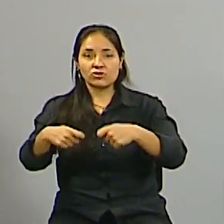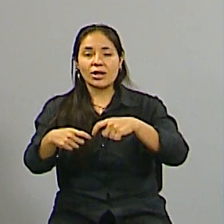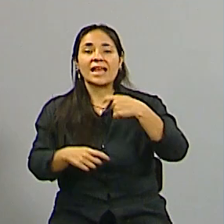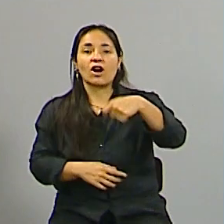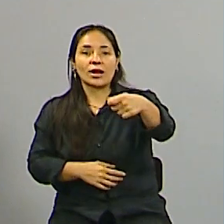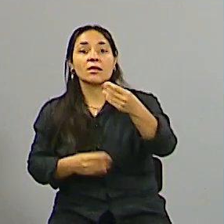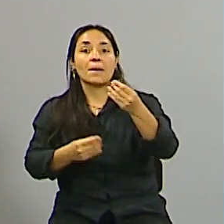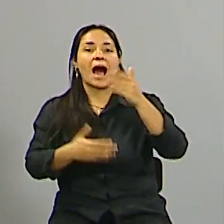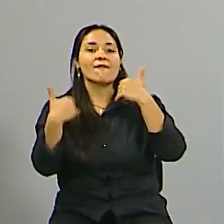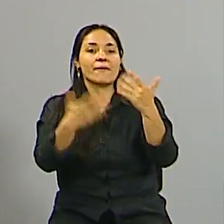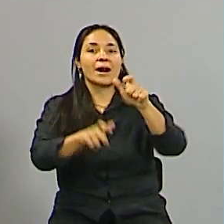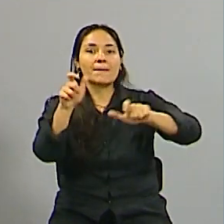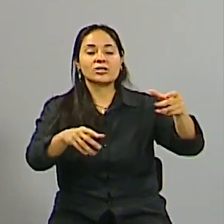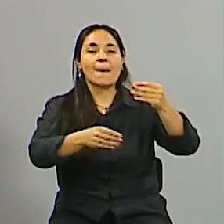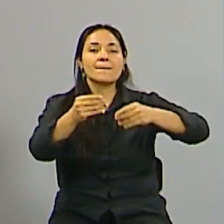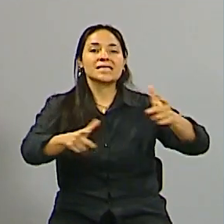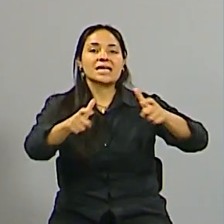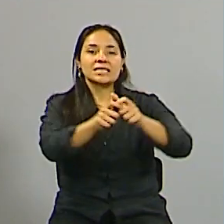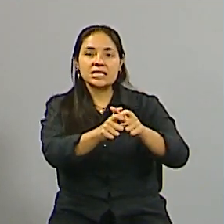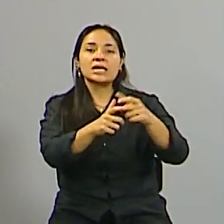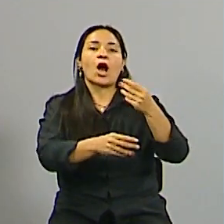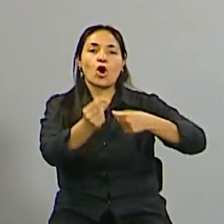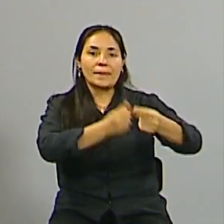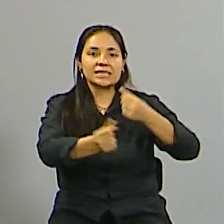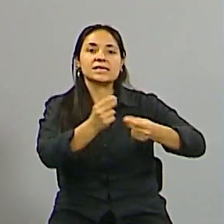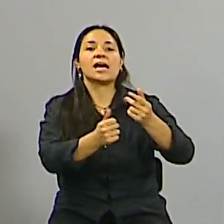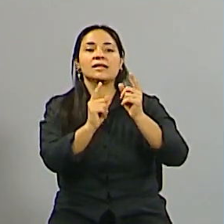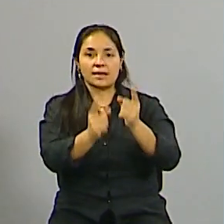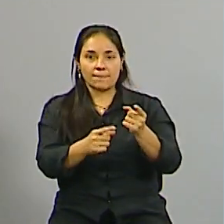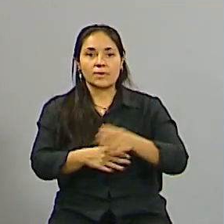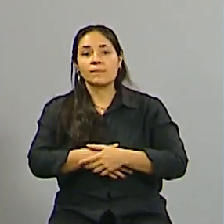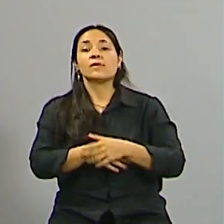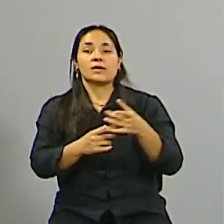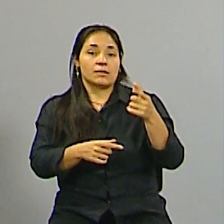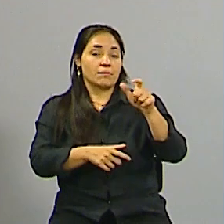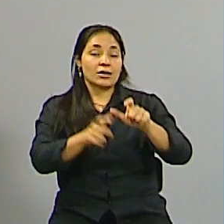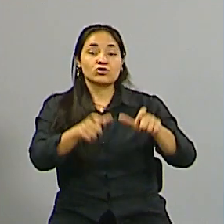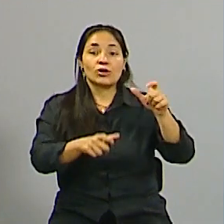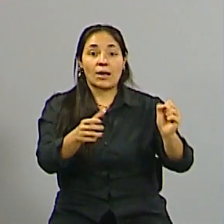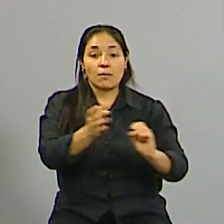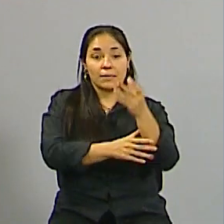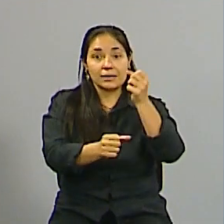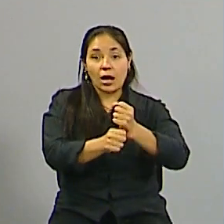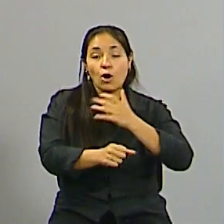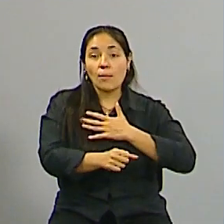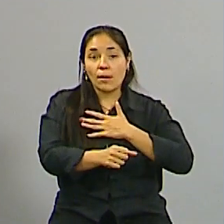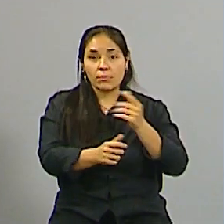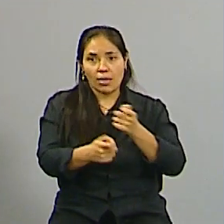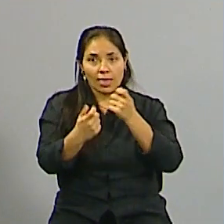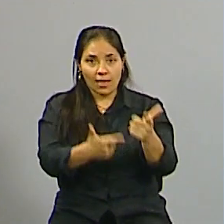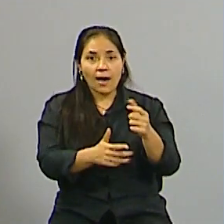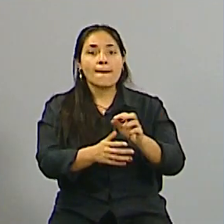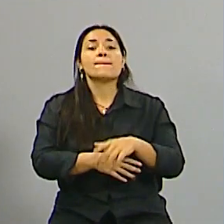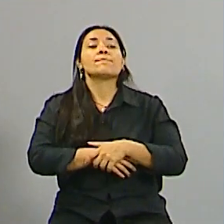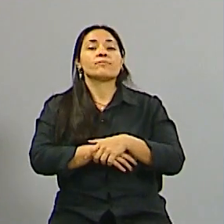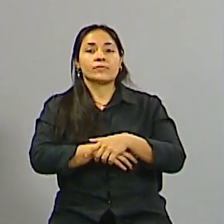pymes, comerciantes, pequeñas y medianas empresas también, pero emprendedores puntualmente, para los que están en funcionamiento y los que están por